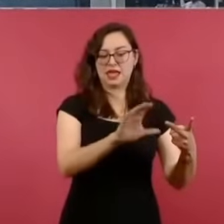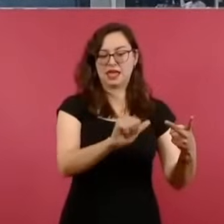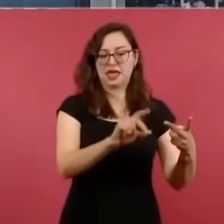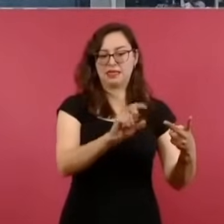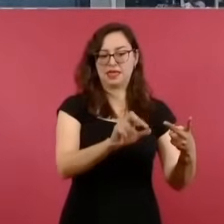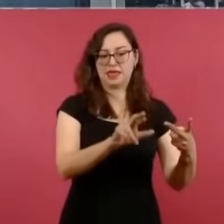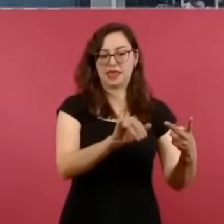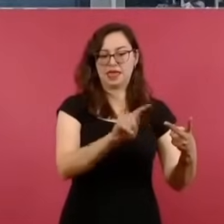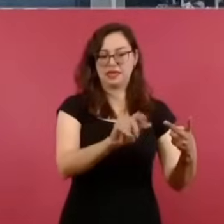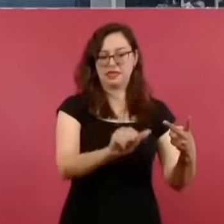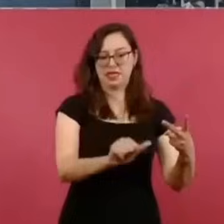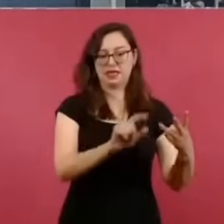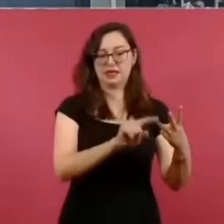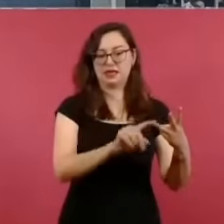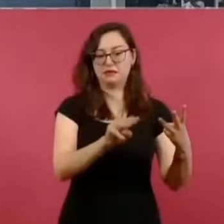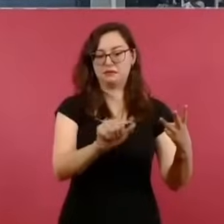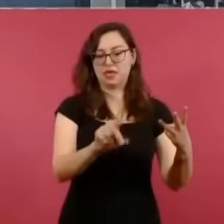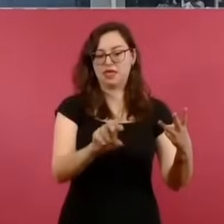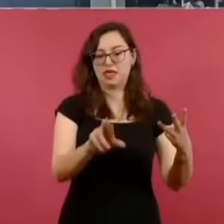y Madero.